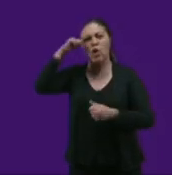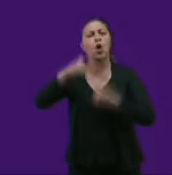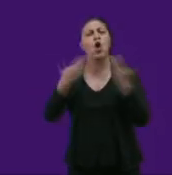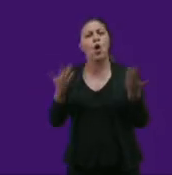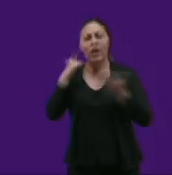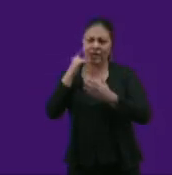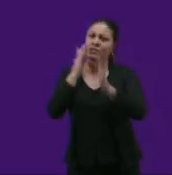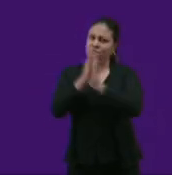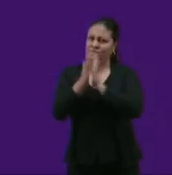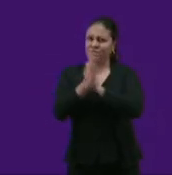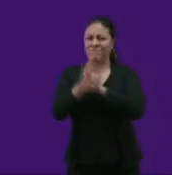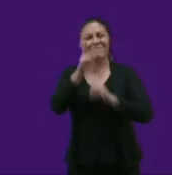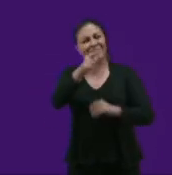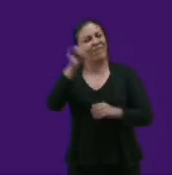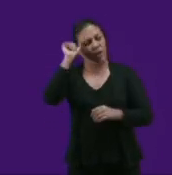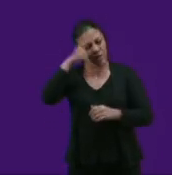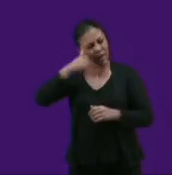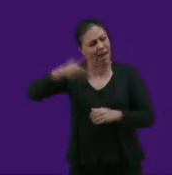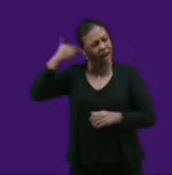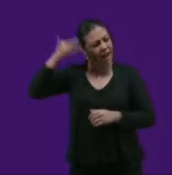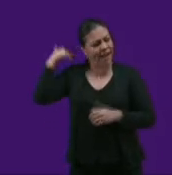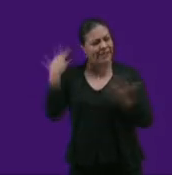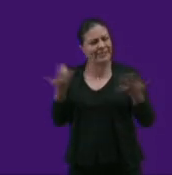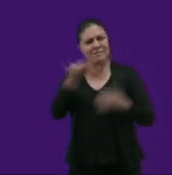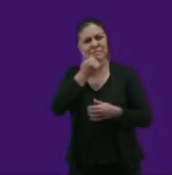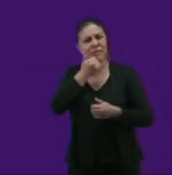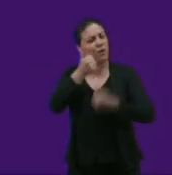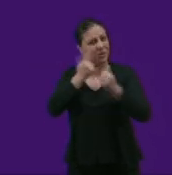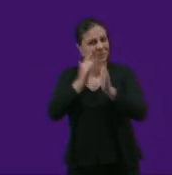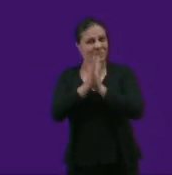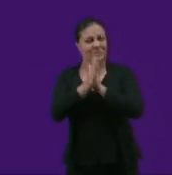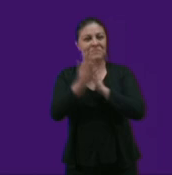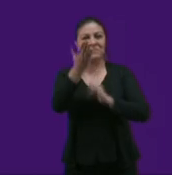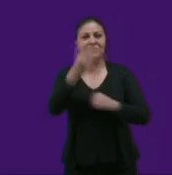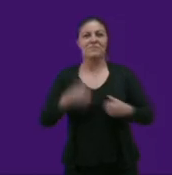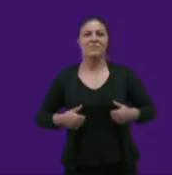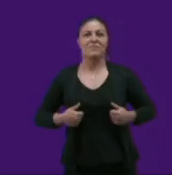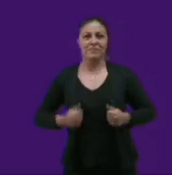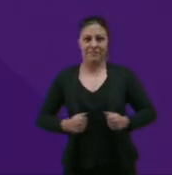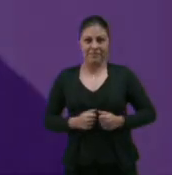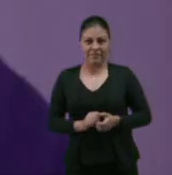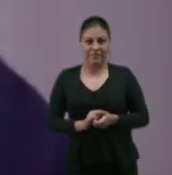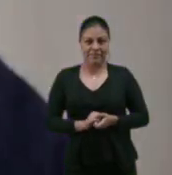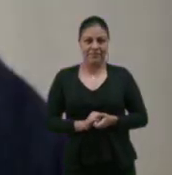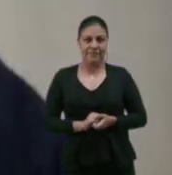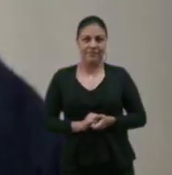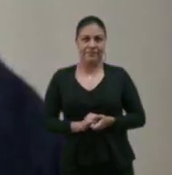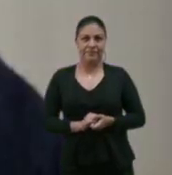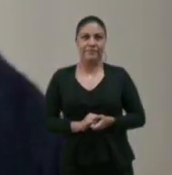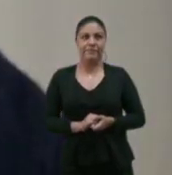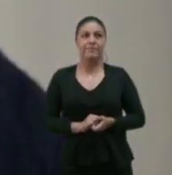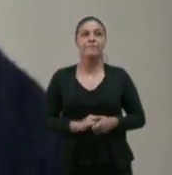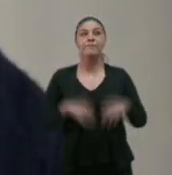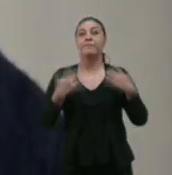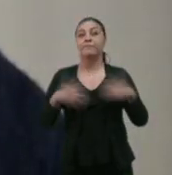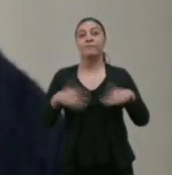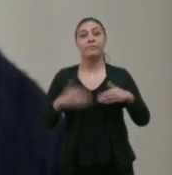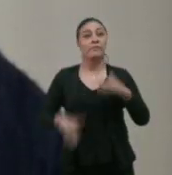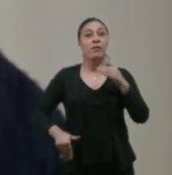compañía en ese proceso de maduración? Sí, los primeros años yo creo que sin duda fueron los más complejos